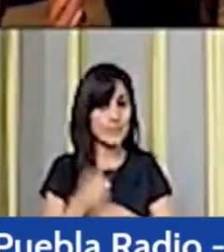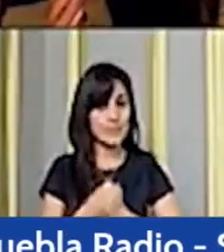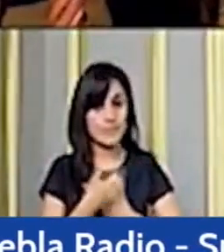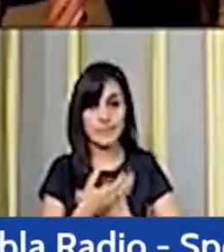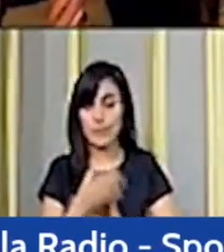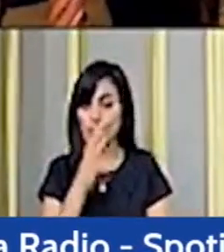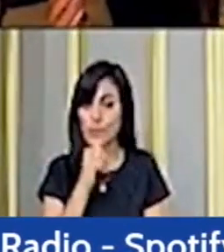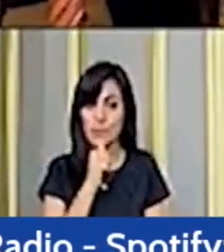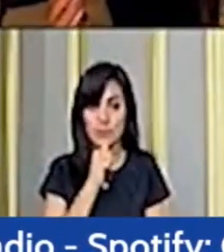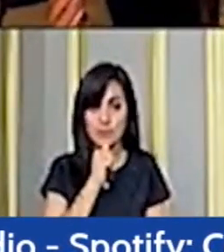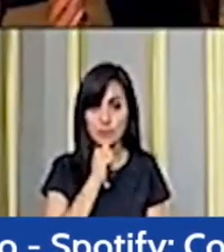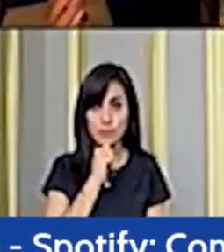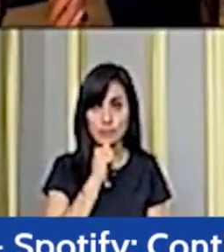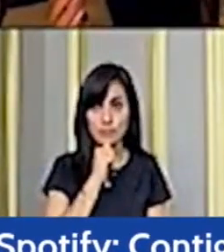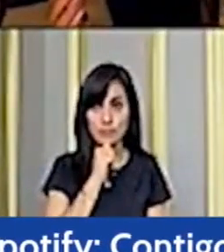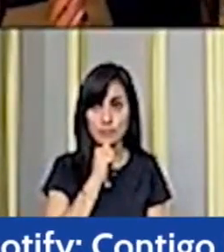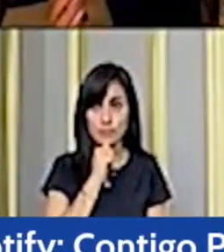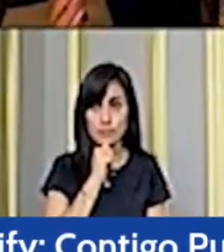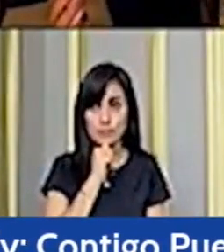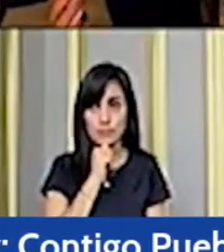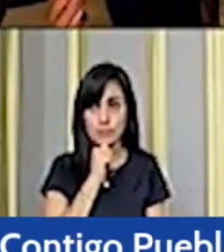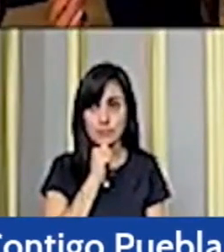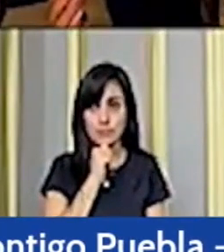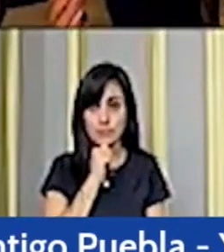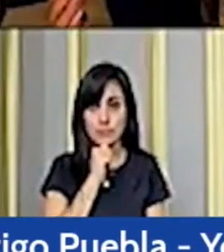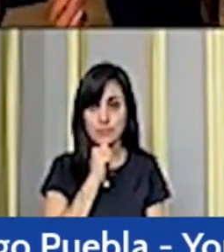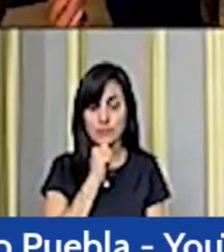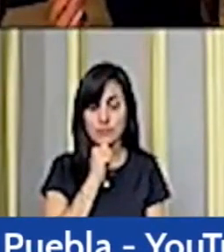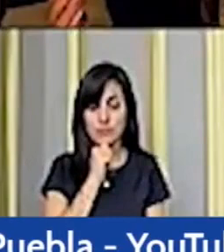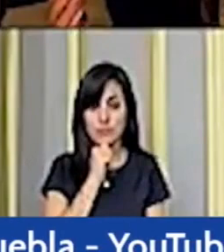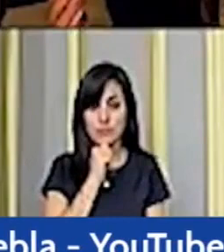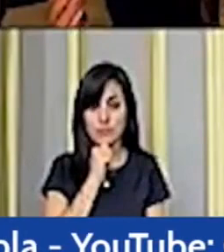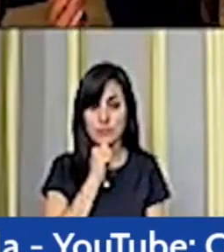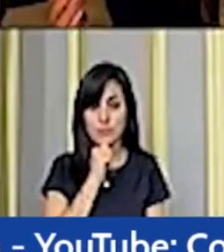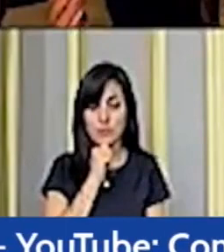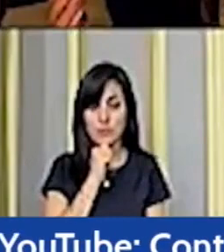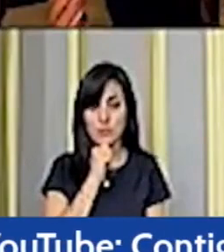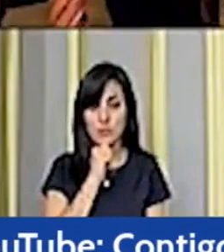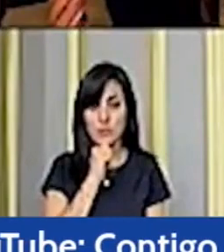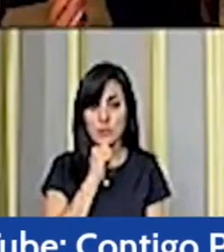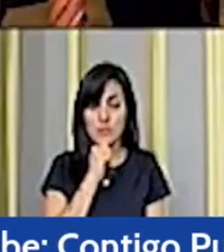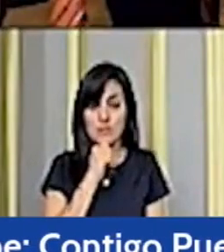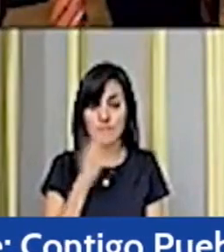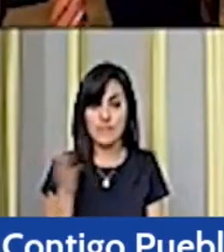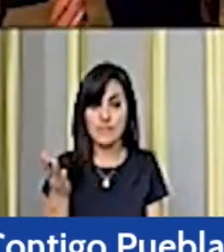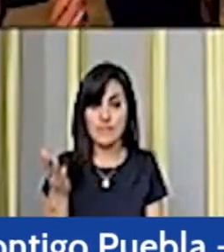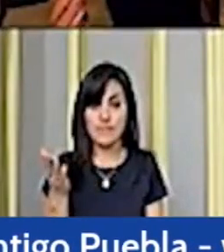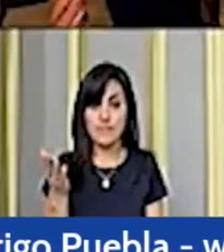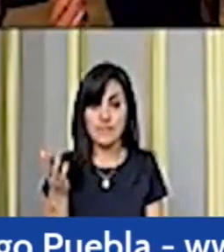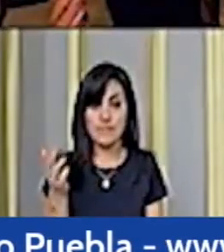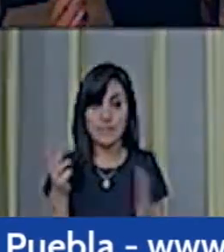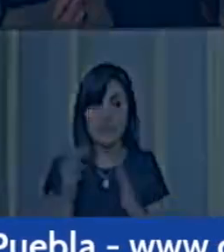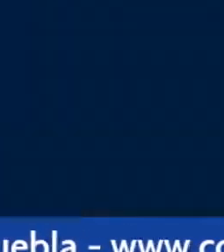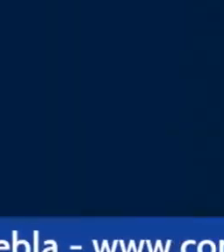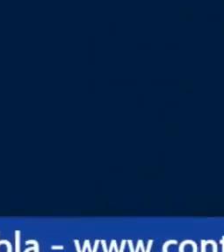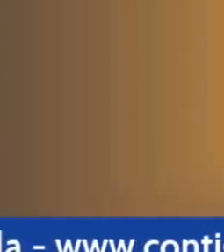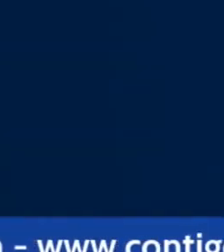compostura. No es una cuestión personal, es una cuestión de